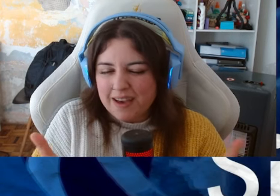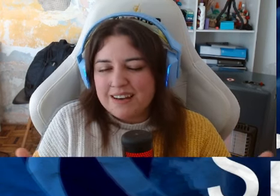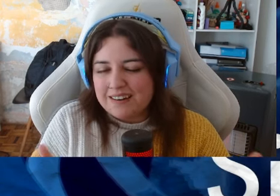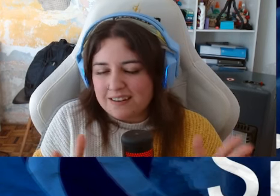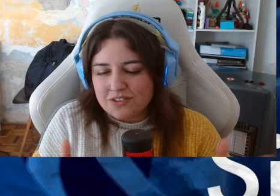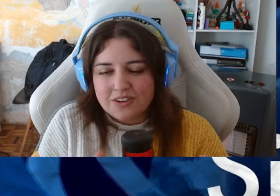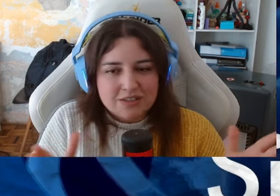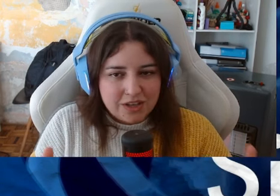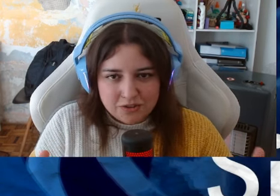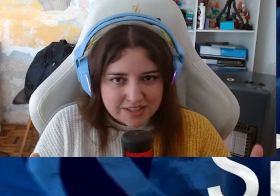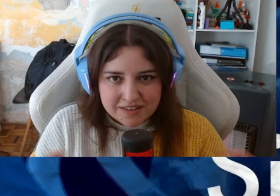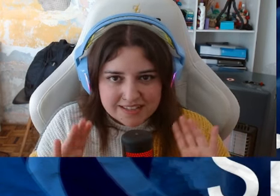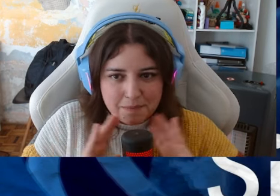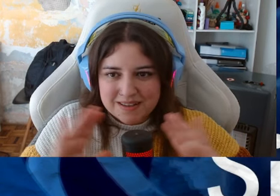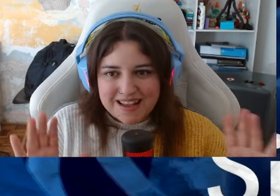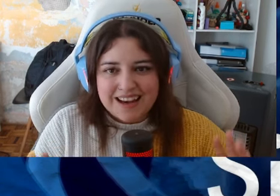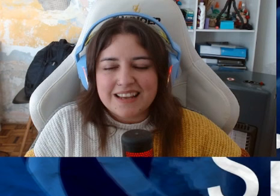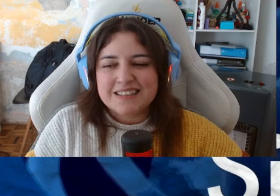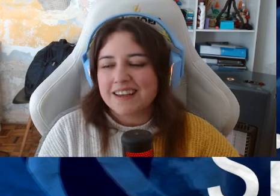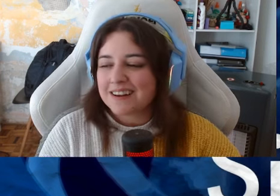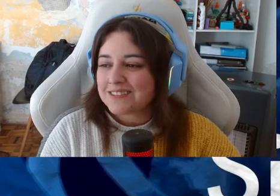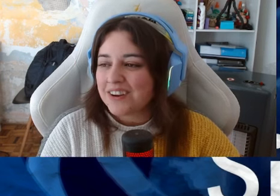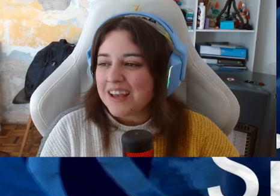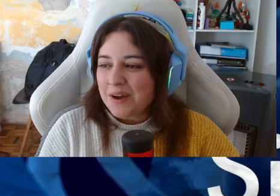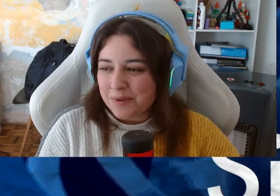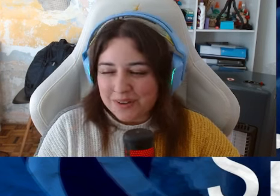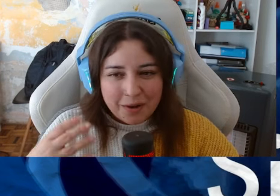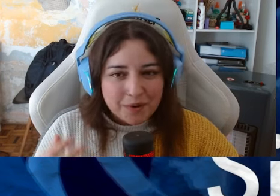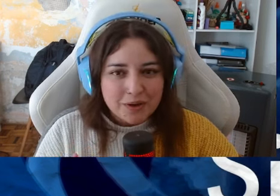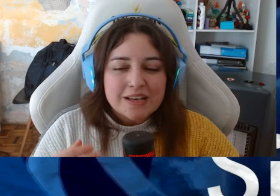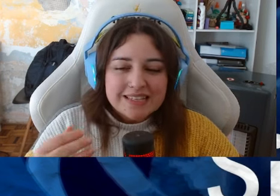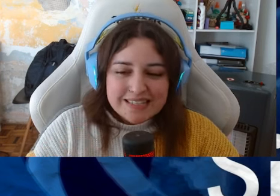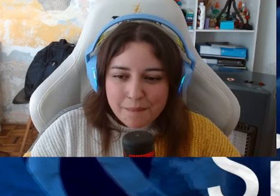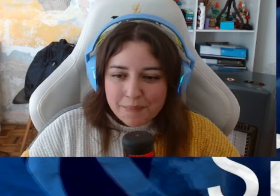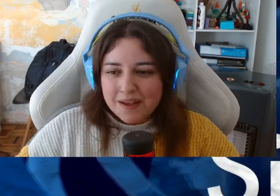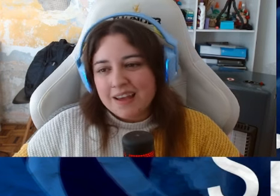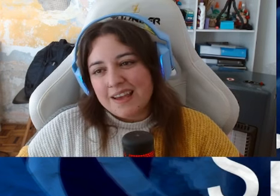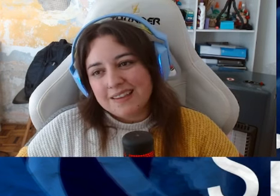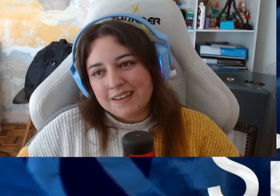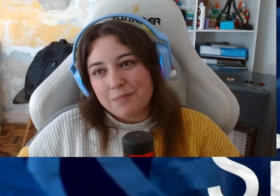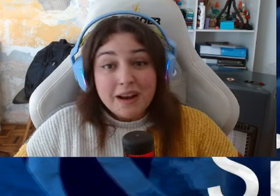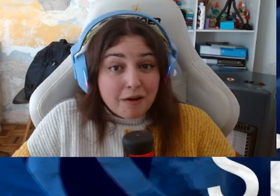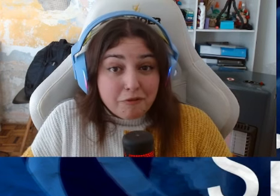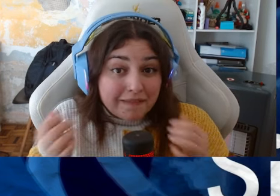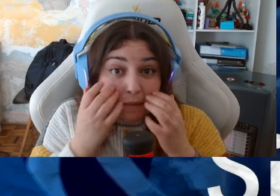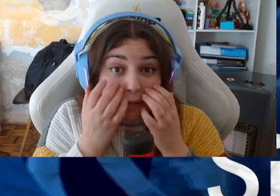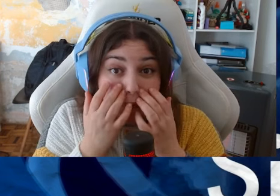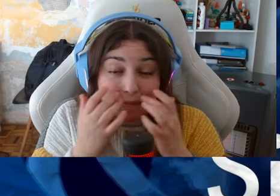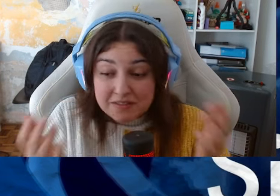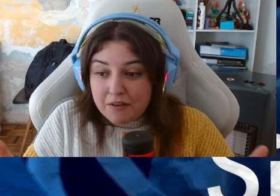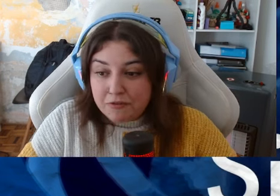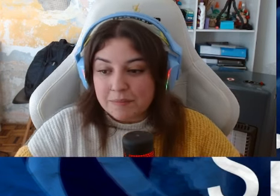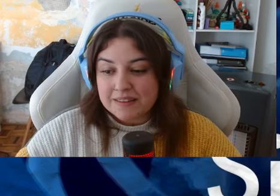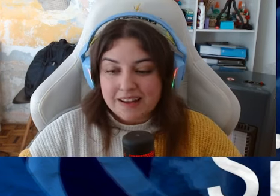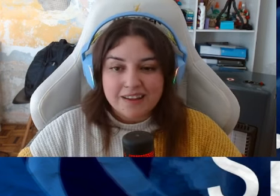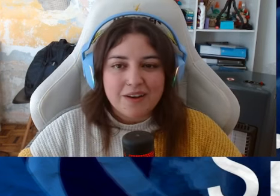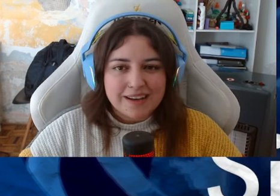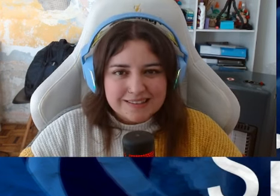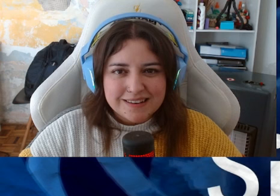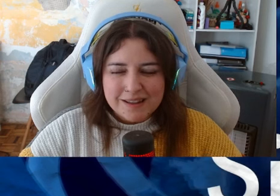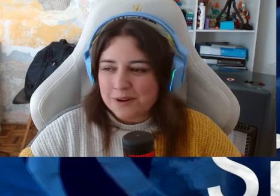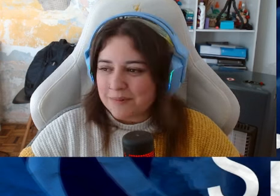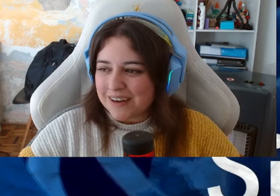reaccionarlo, y más que reacciones, esto ya saben que es más análisis que reacción, pero está bueno siempre poner la fuente, porque para mí es fundamental.